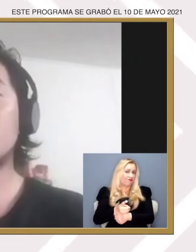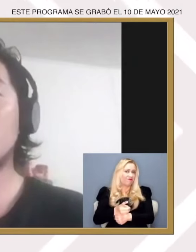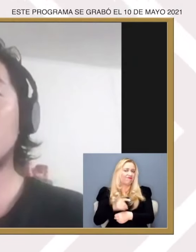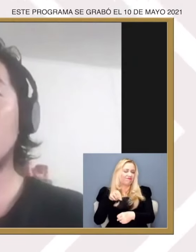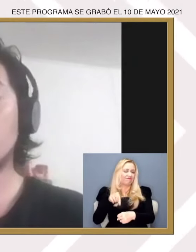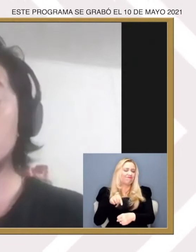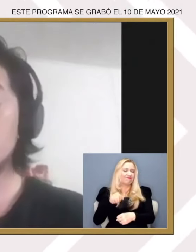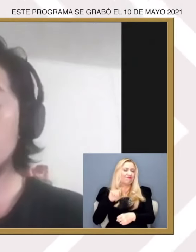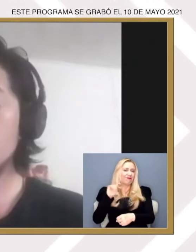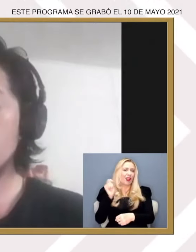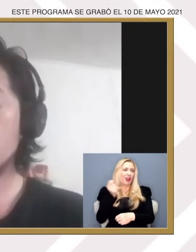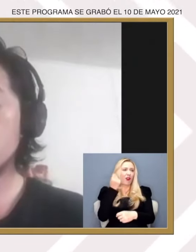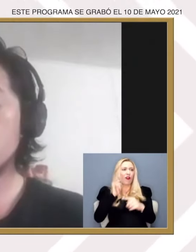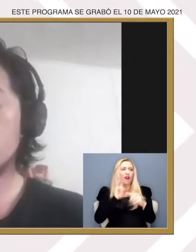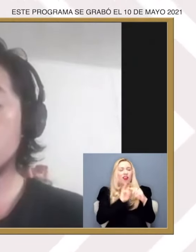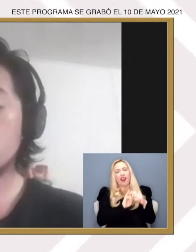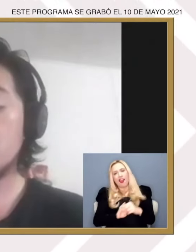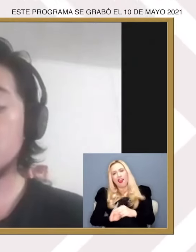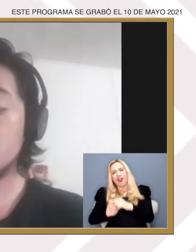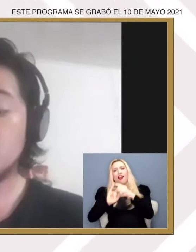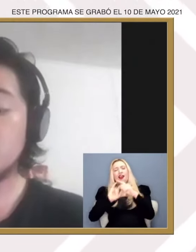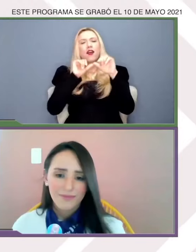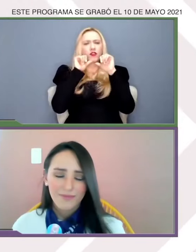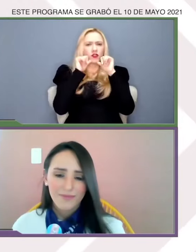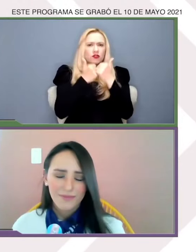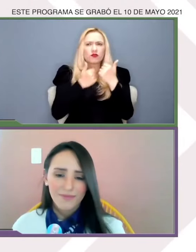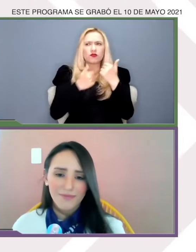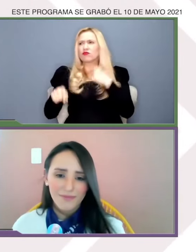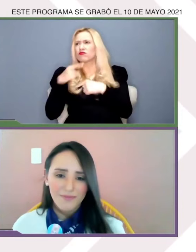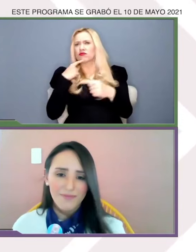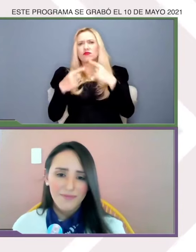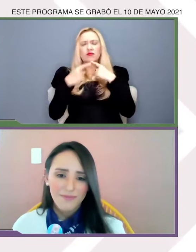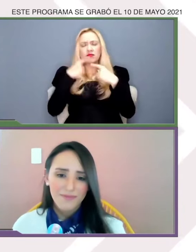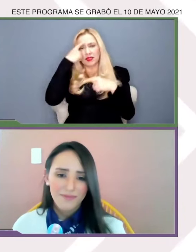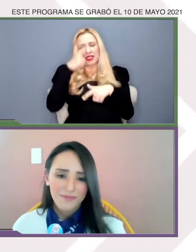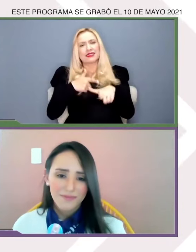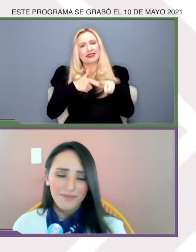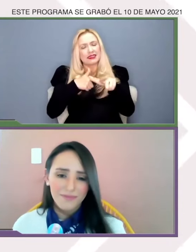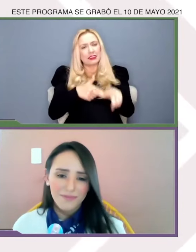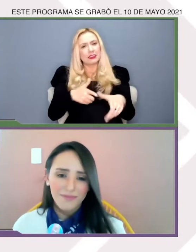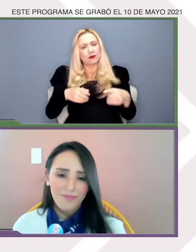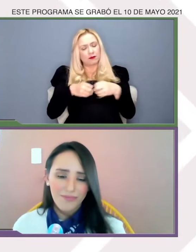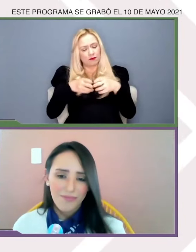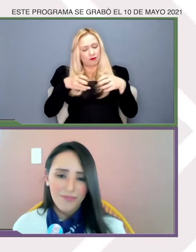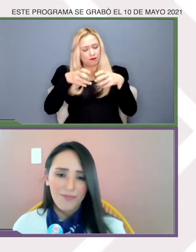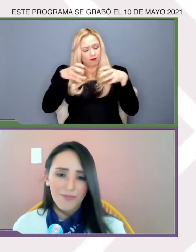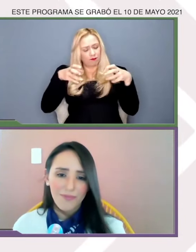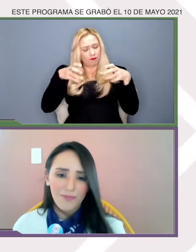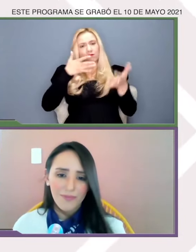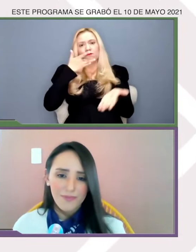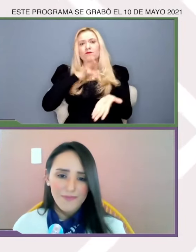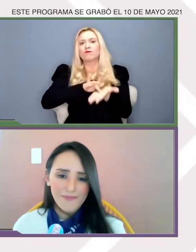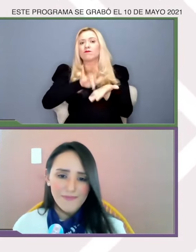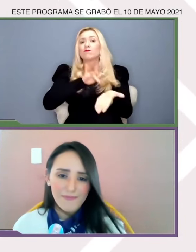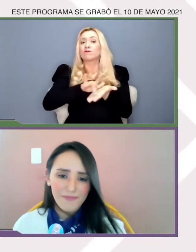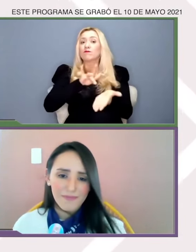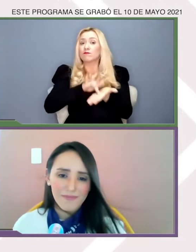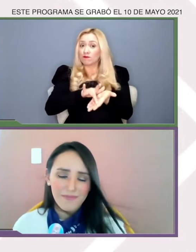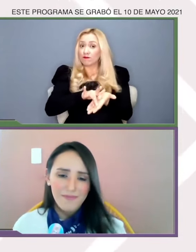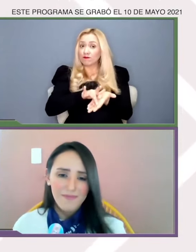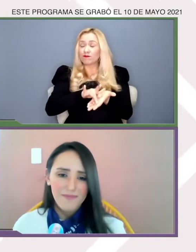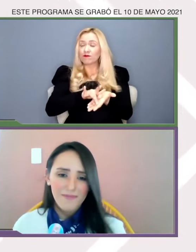hecho muchísimos grupos y muchas organizaciones para seguir tejiendo estas redes de acompañamiento.